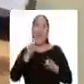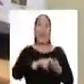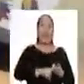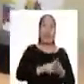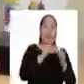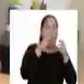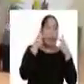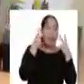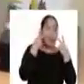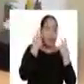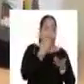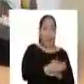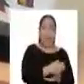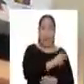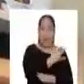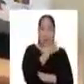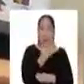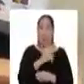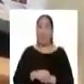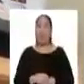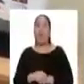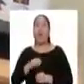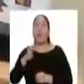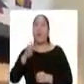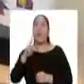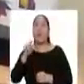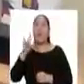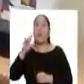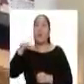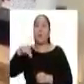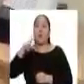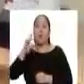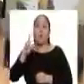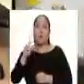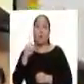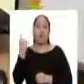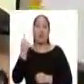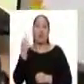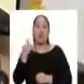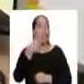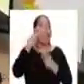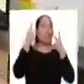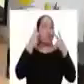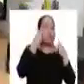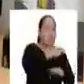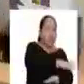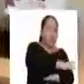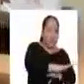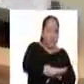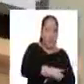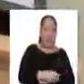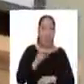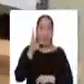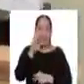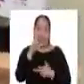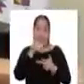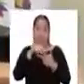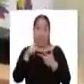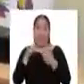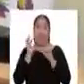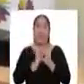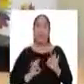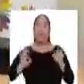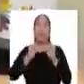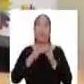Terry conecta las principales ciudades y pueblos de la selva. Estas son las tres principales carreteras del Perú. Por otro lado, aunque